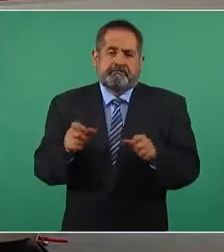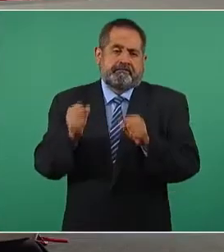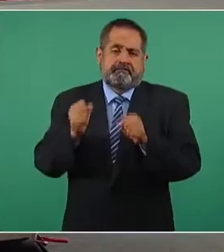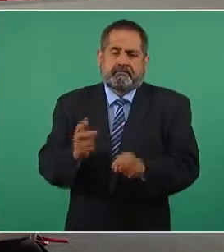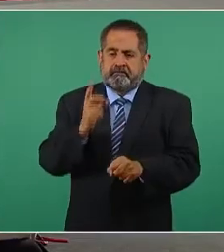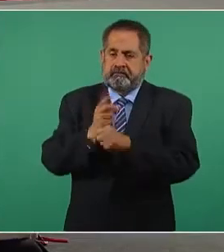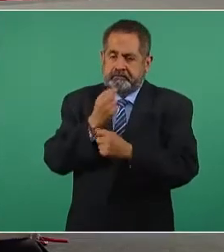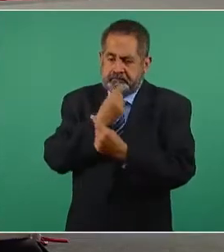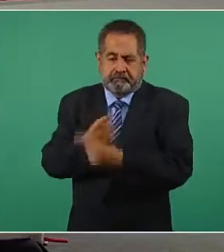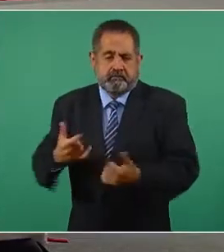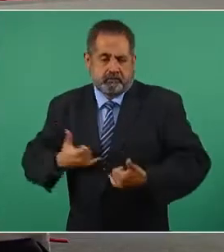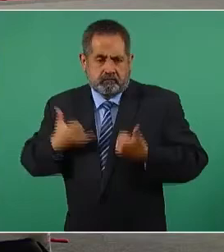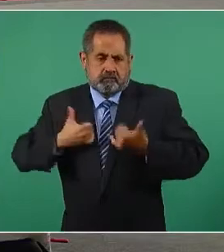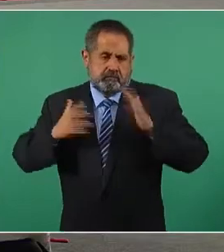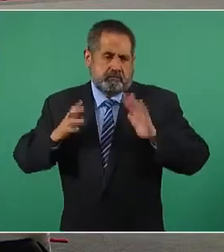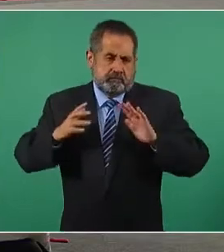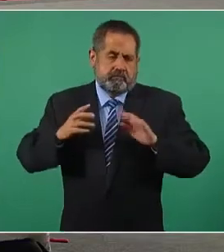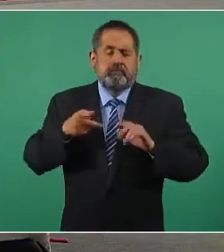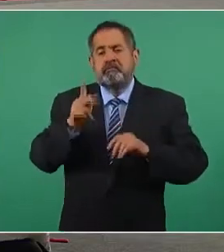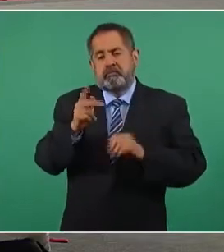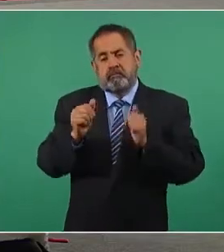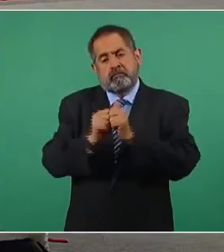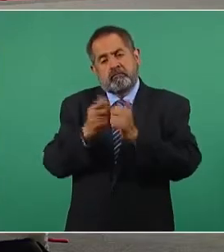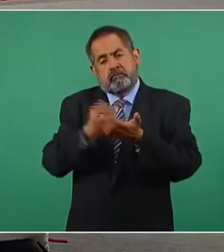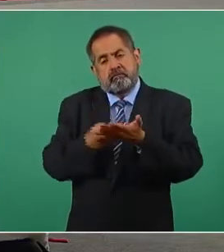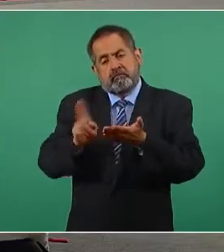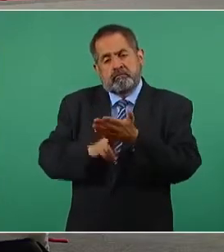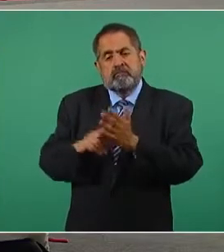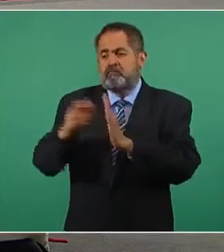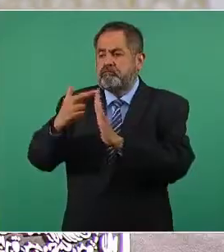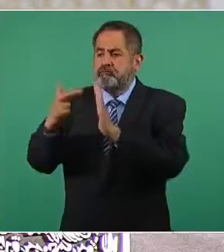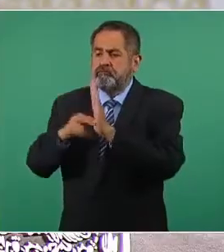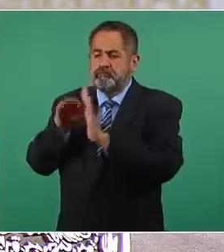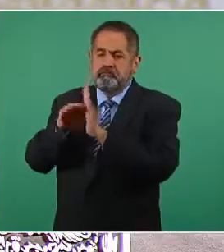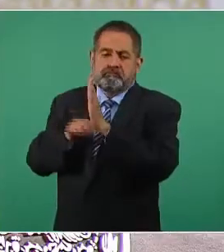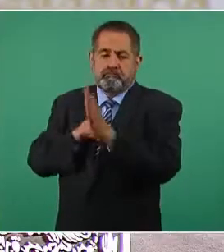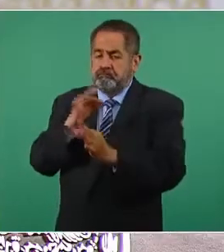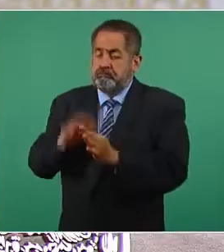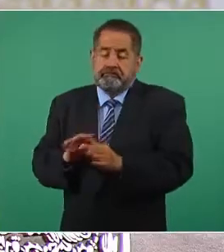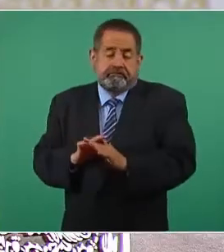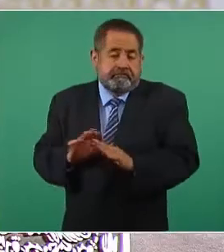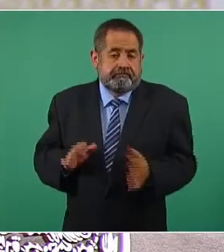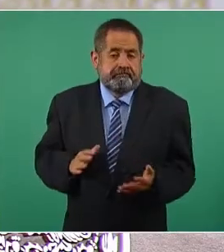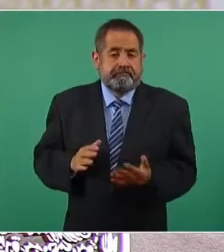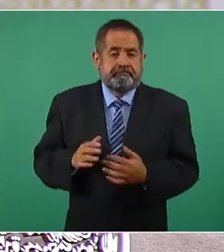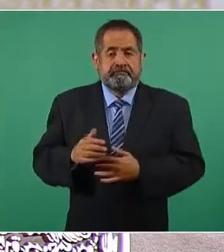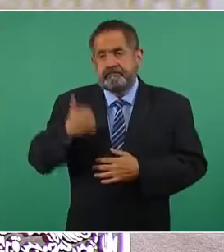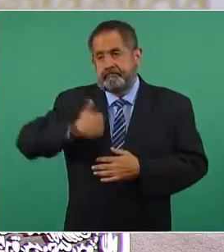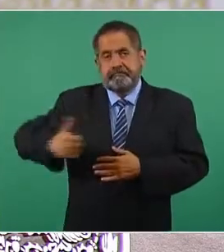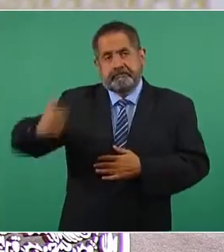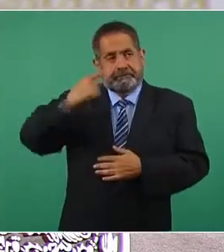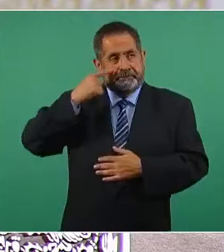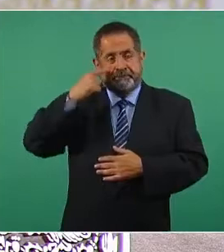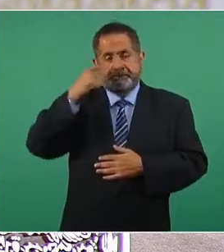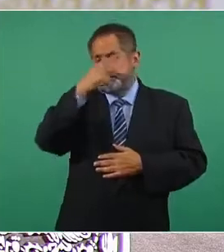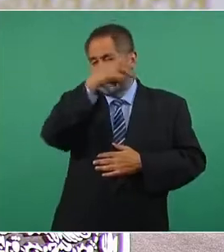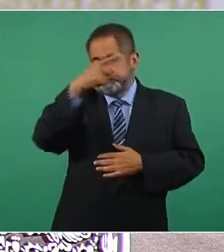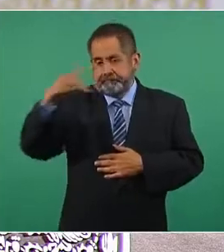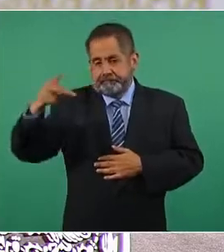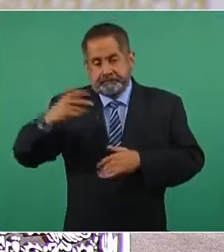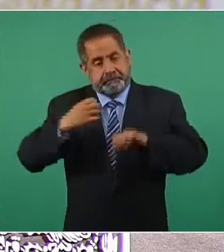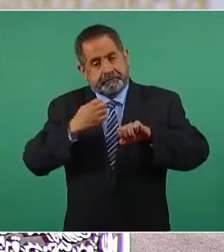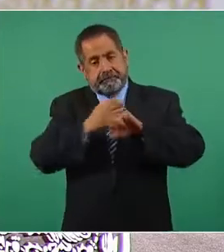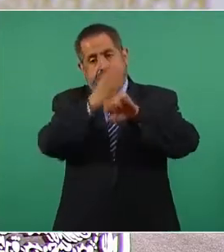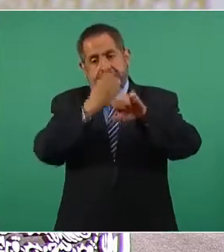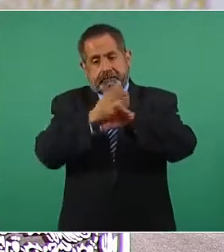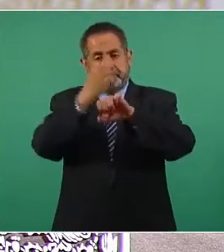los adolescentes y que cumplan con lo que es el protocolo. Entonces ahí es totalmente una instrucción de un estado